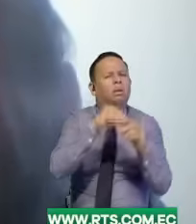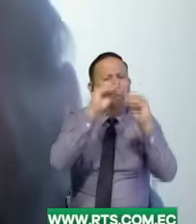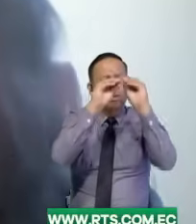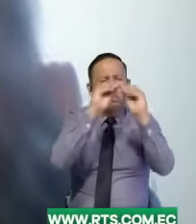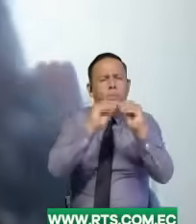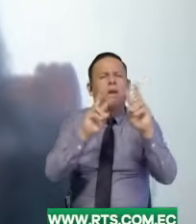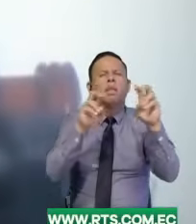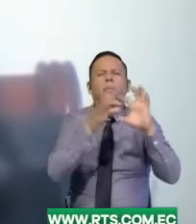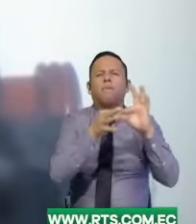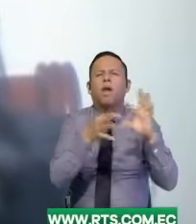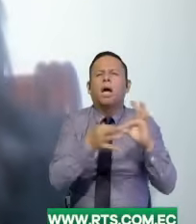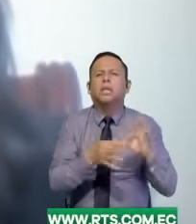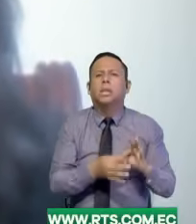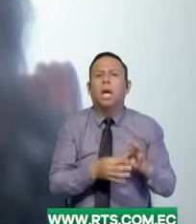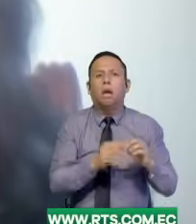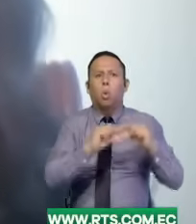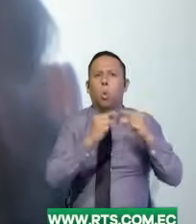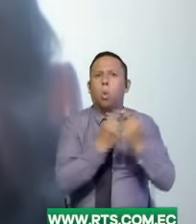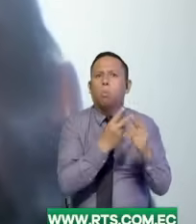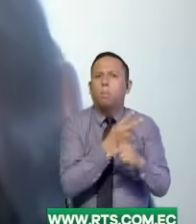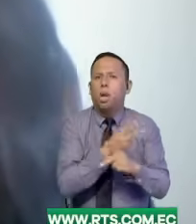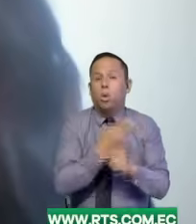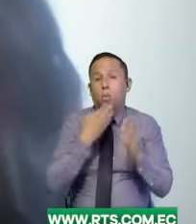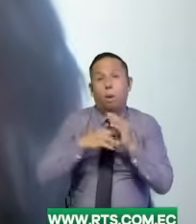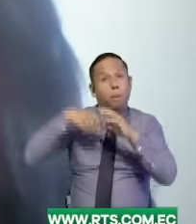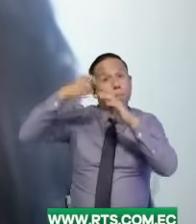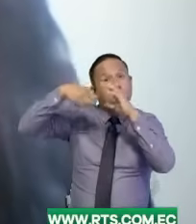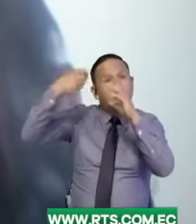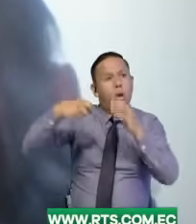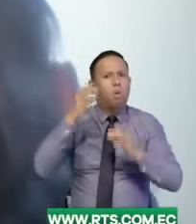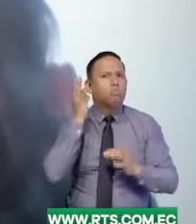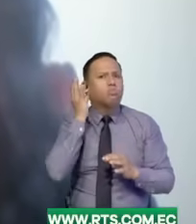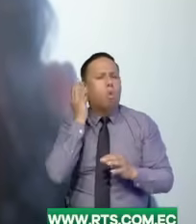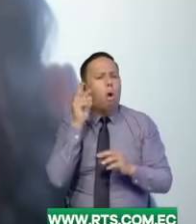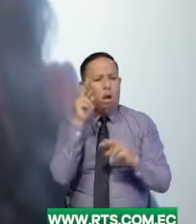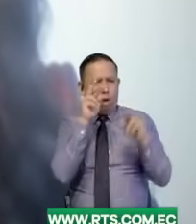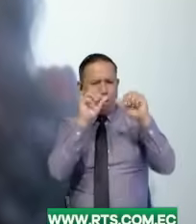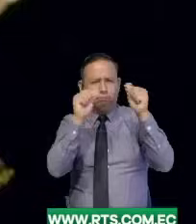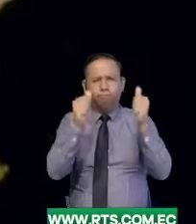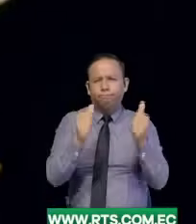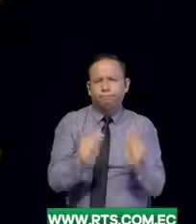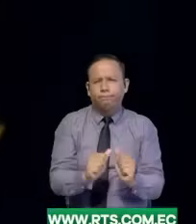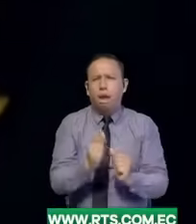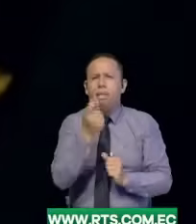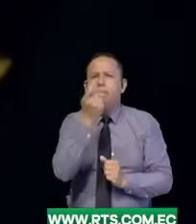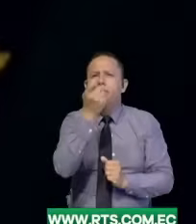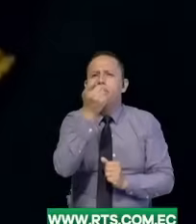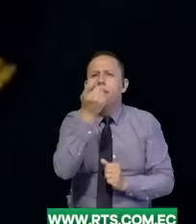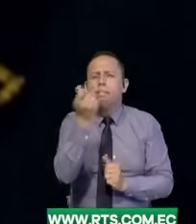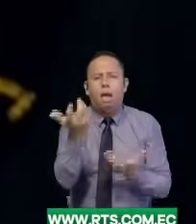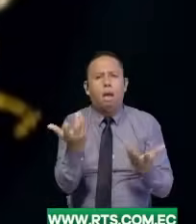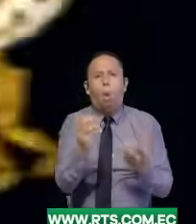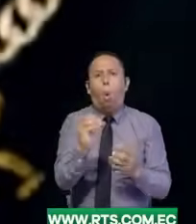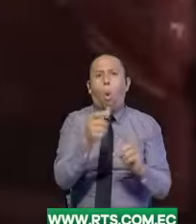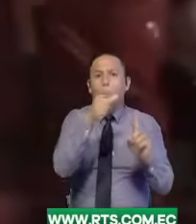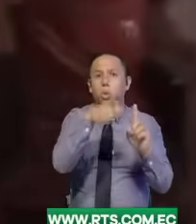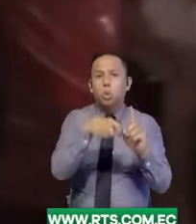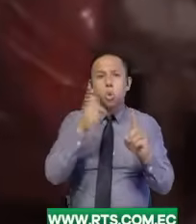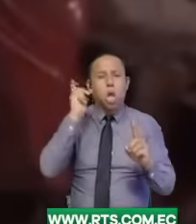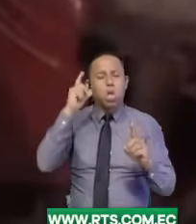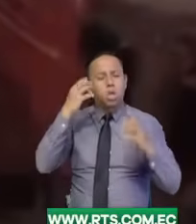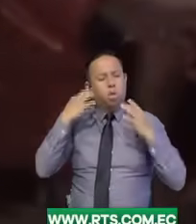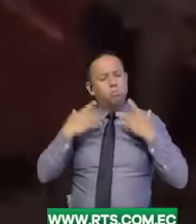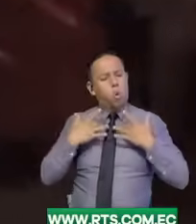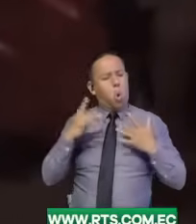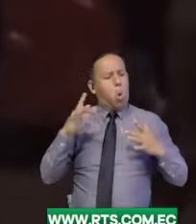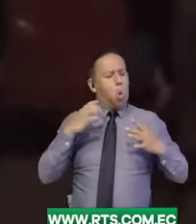video se ven mujeres, se ven fajos de billetes de dólares, se ve estos tipos llenos de cadenas grandes. A través